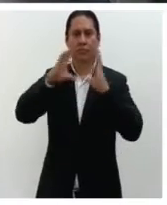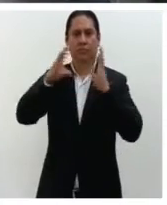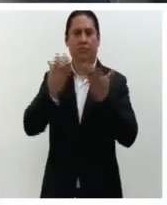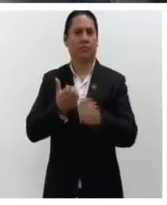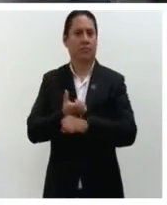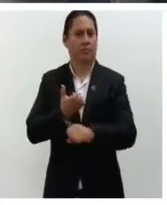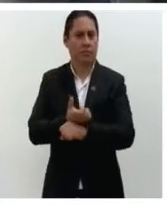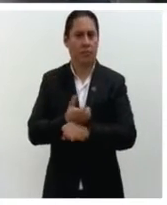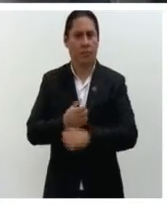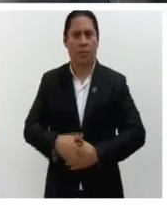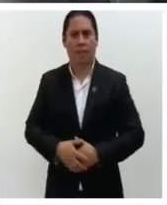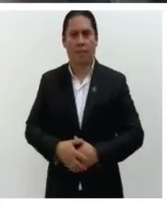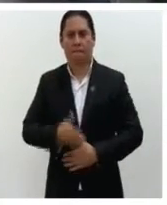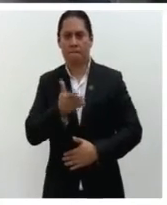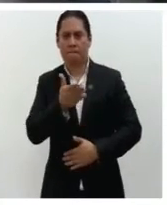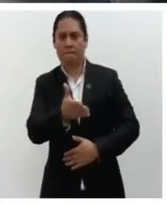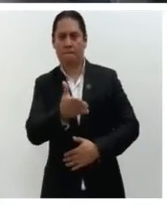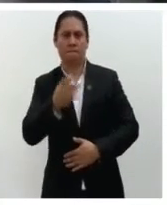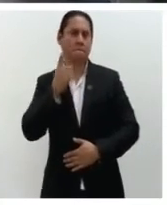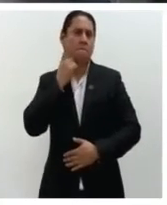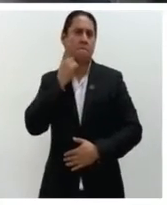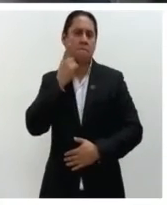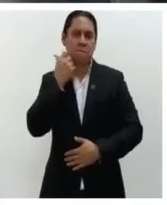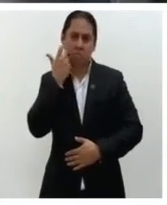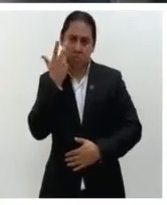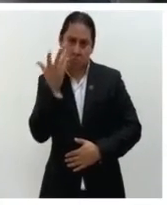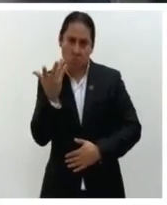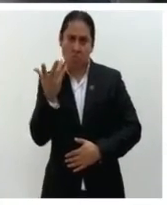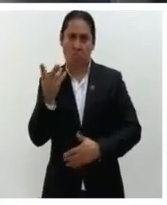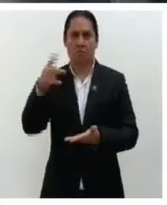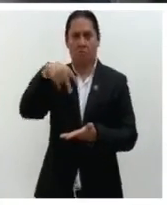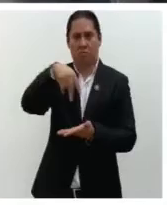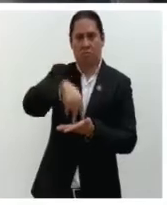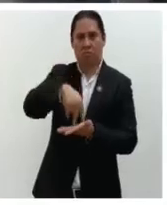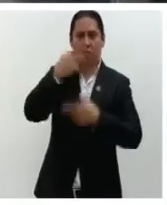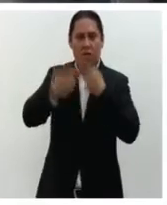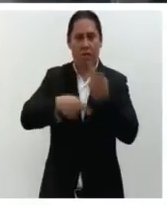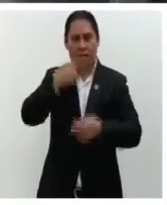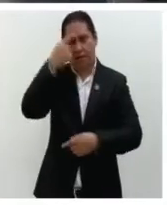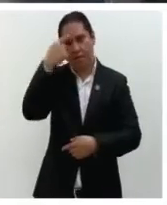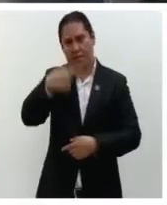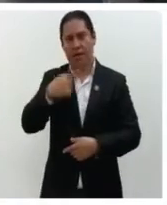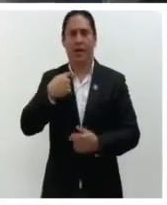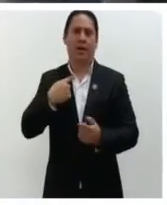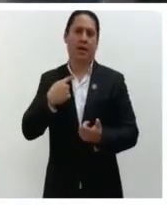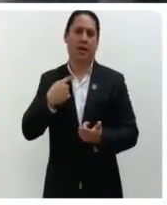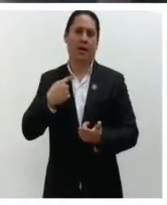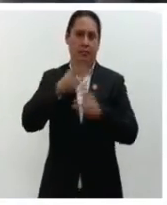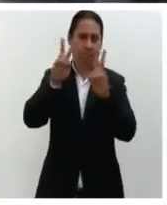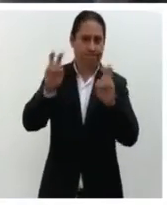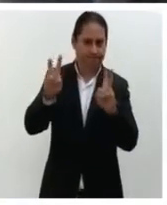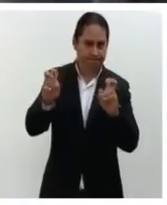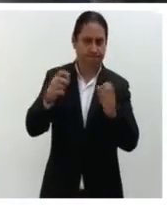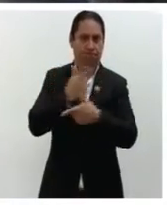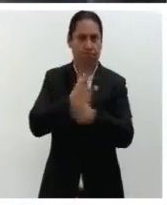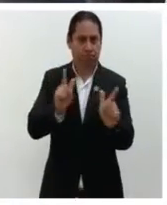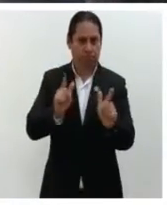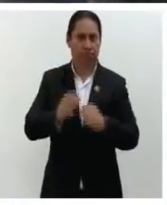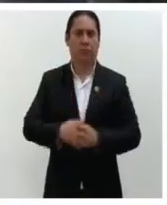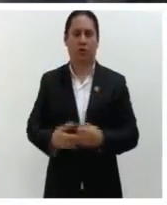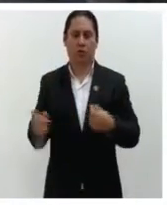Poder Legislativo, solicito a las legisladoras y legisladores que deseen hacer uso de la palabra en asuntos